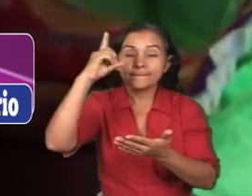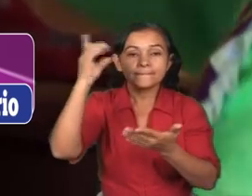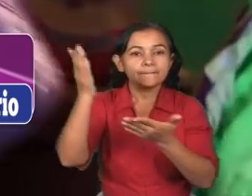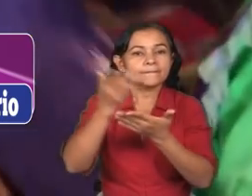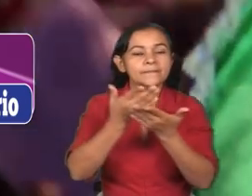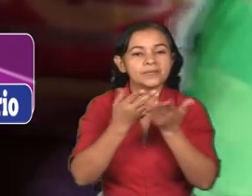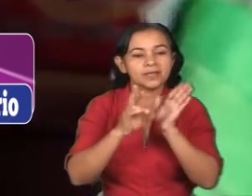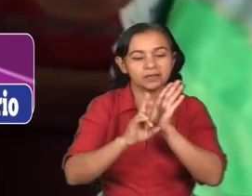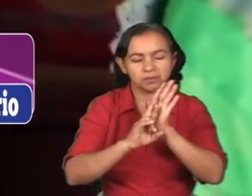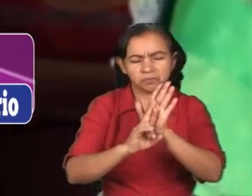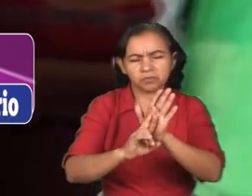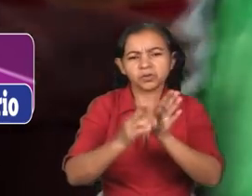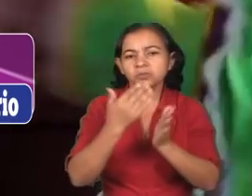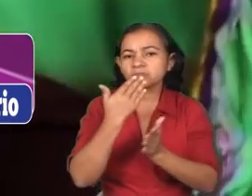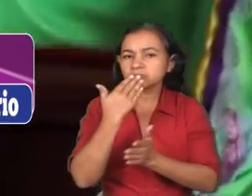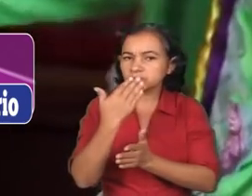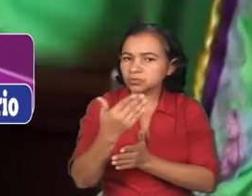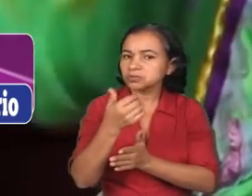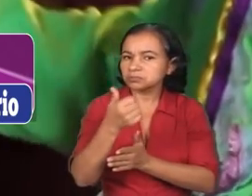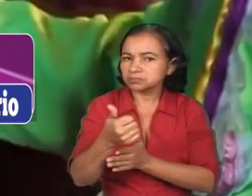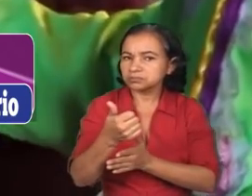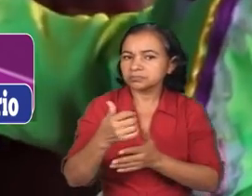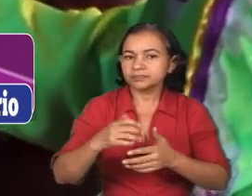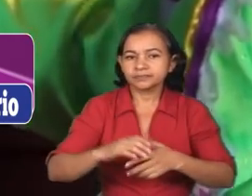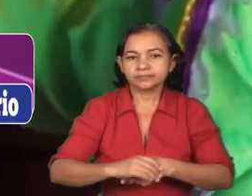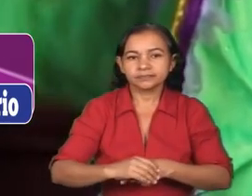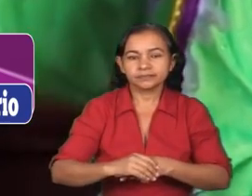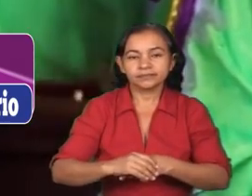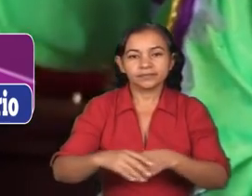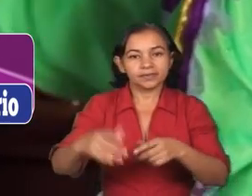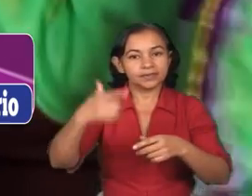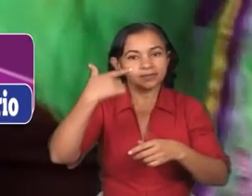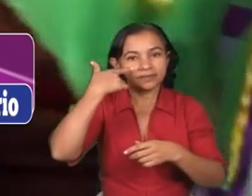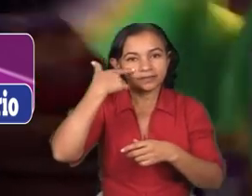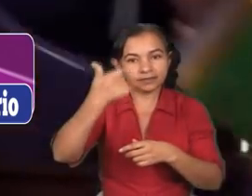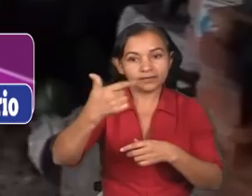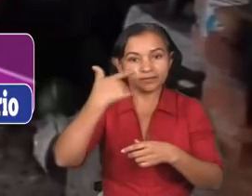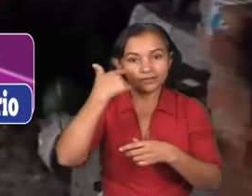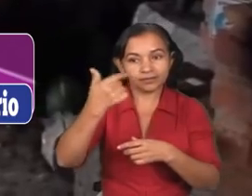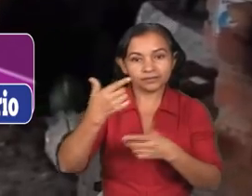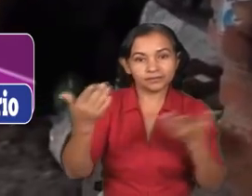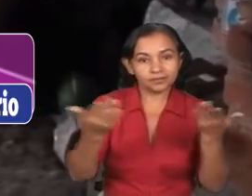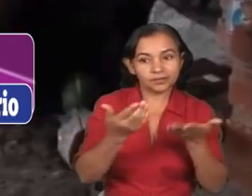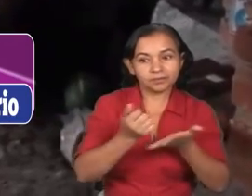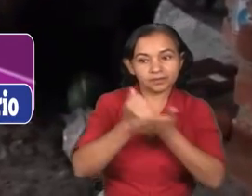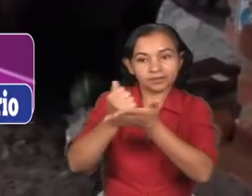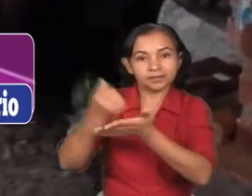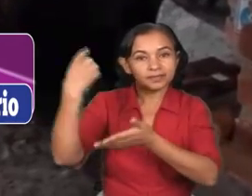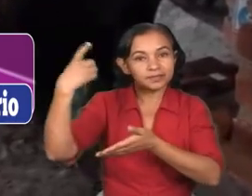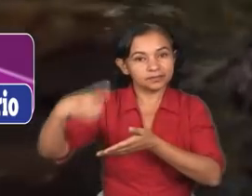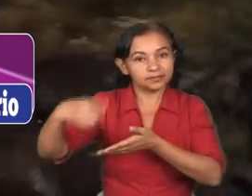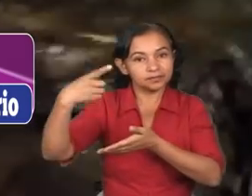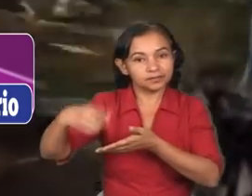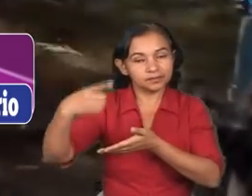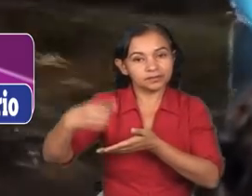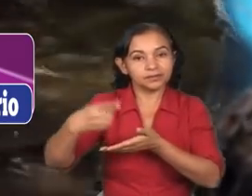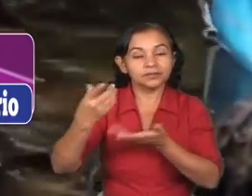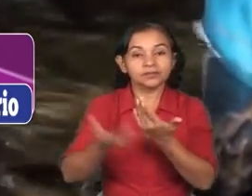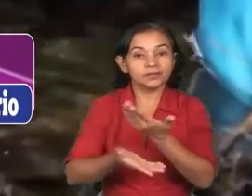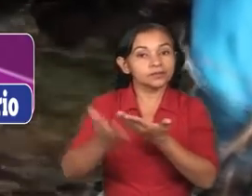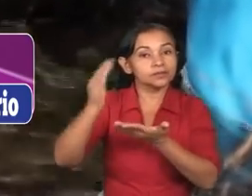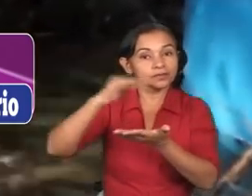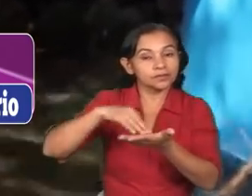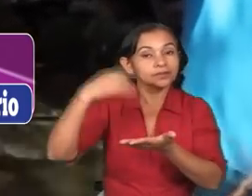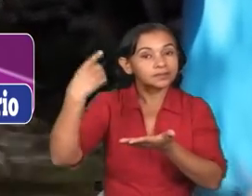resultados que podríamos verlos posteriormente. Claro, e ir conociendo esos procesos de restitución comprendidos desde esa magnitud, restitución